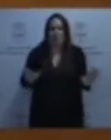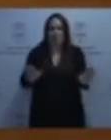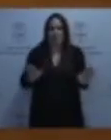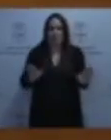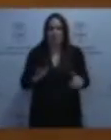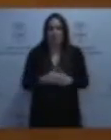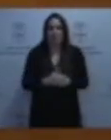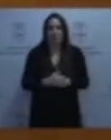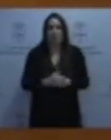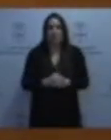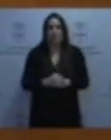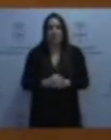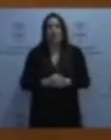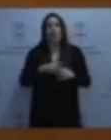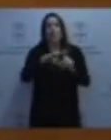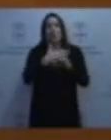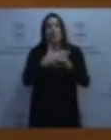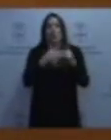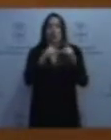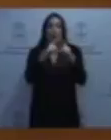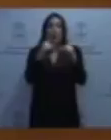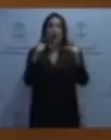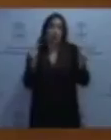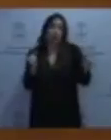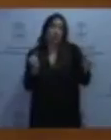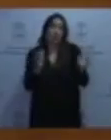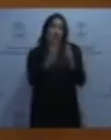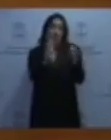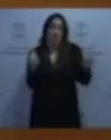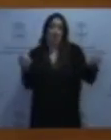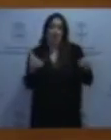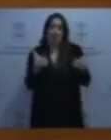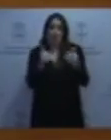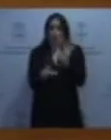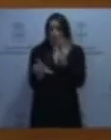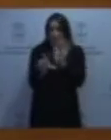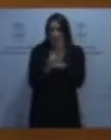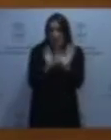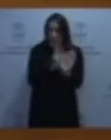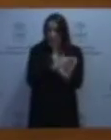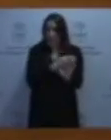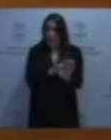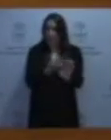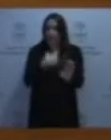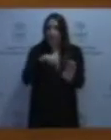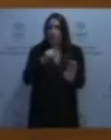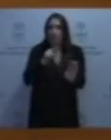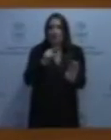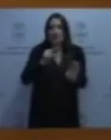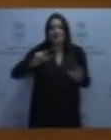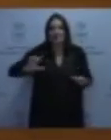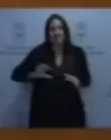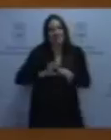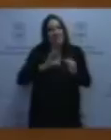Tal y como nos encontrábamos en Asturias, en el marco legislativo que teníamos, dependíamos de una legislación estatal